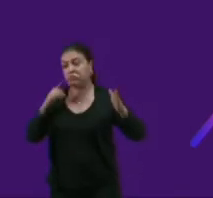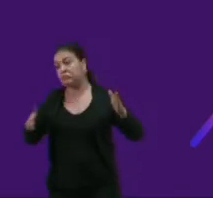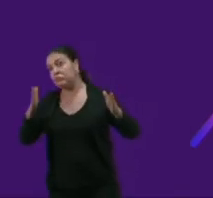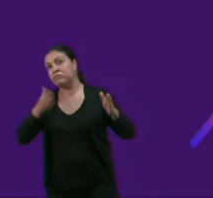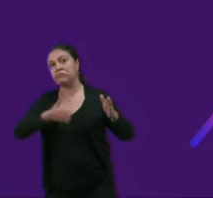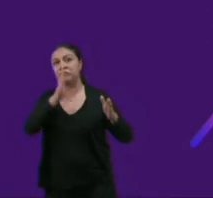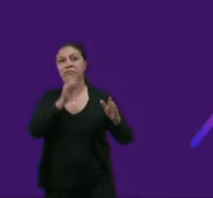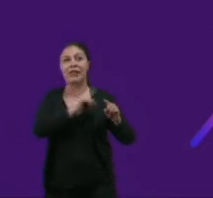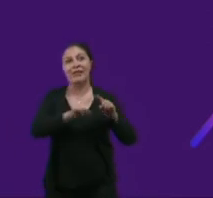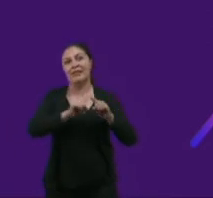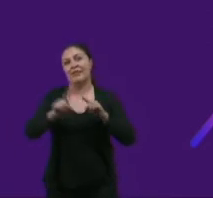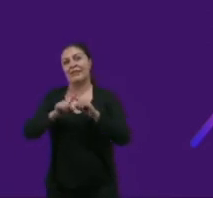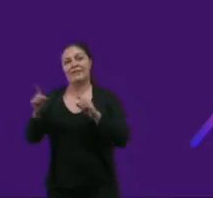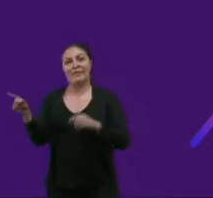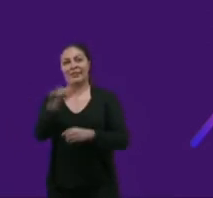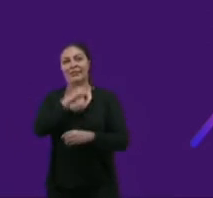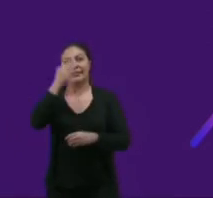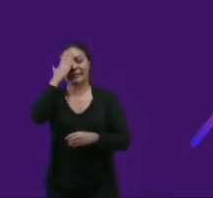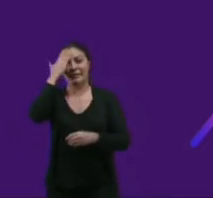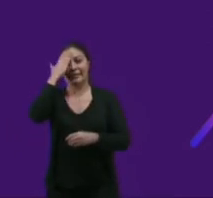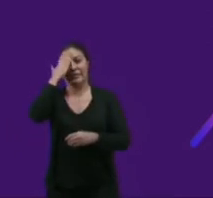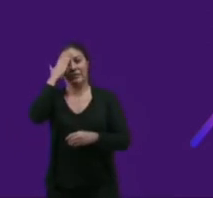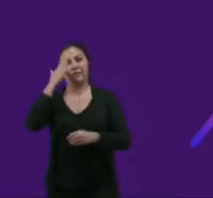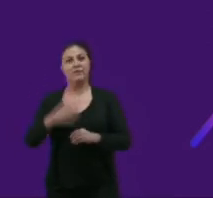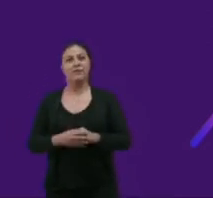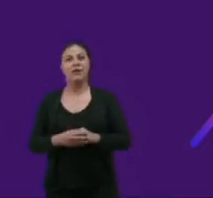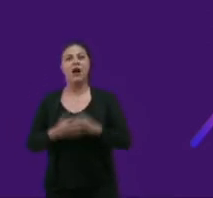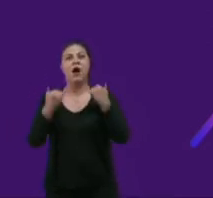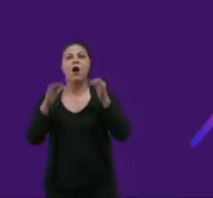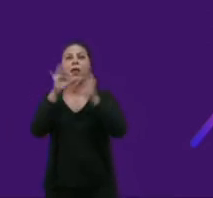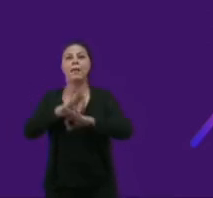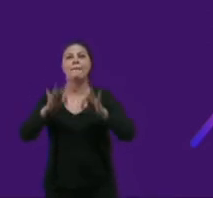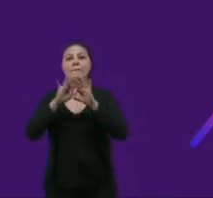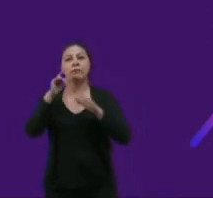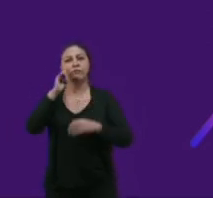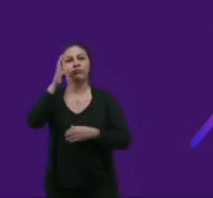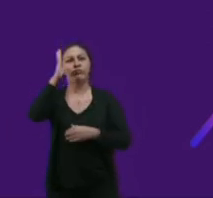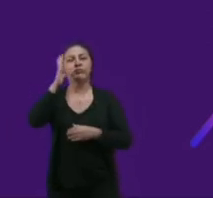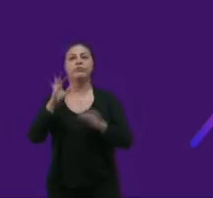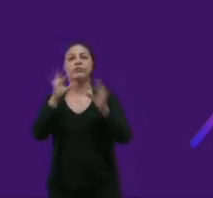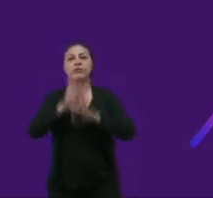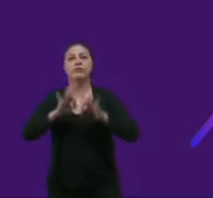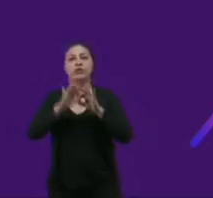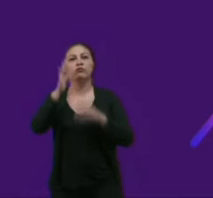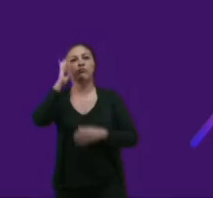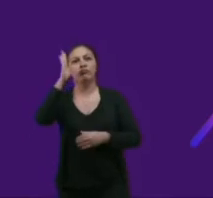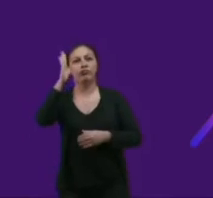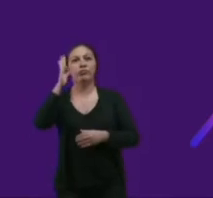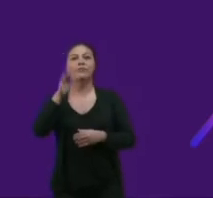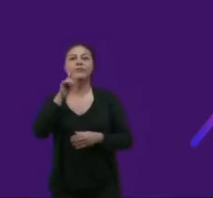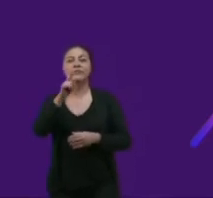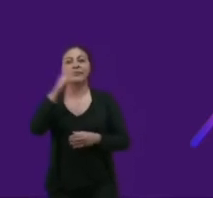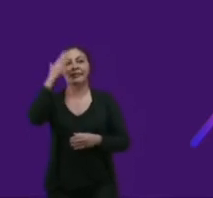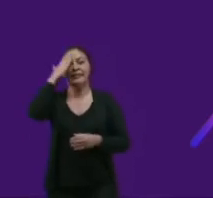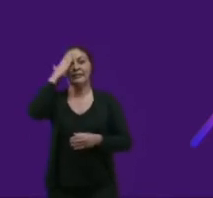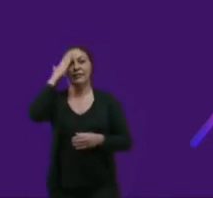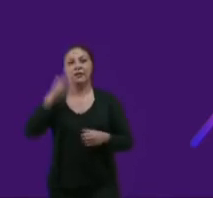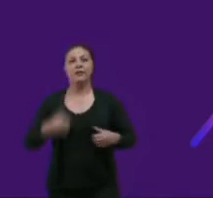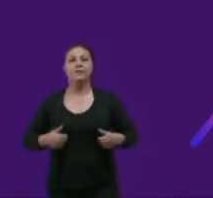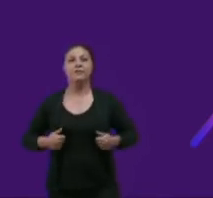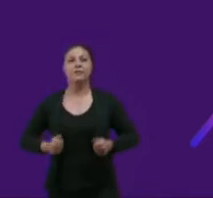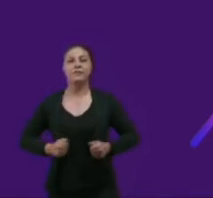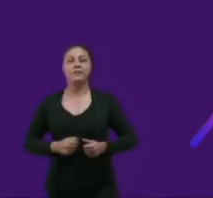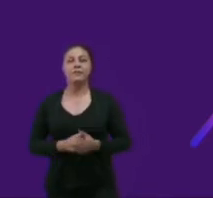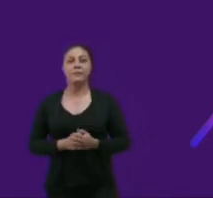vamos a ver a lo largo de esta charla cómo hay cosas comunes que fueron seguramente las razones de su éxito